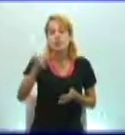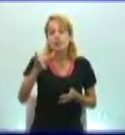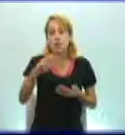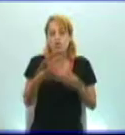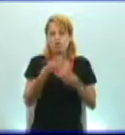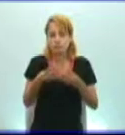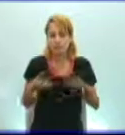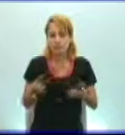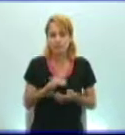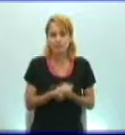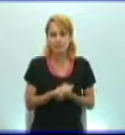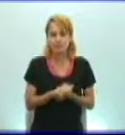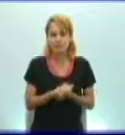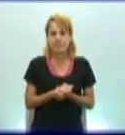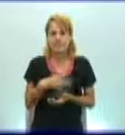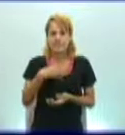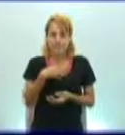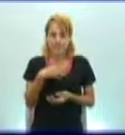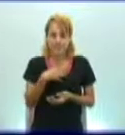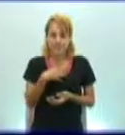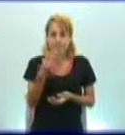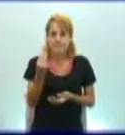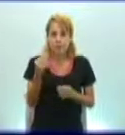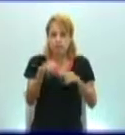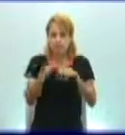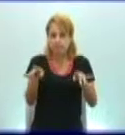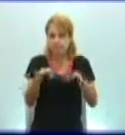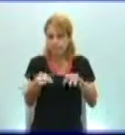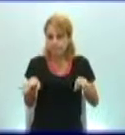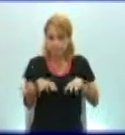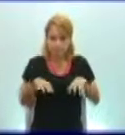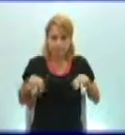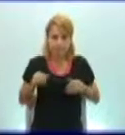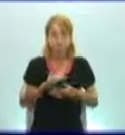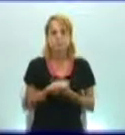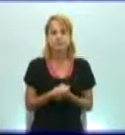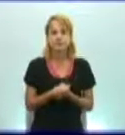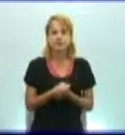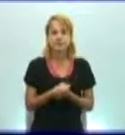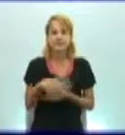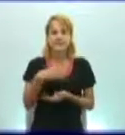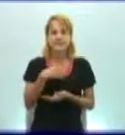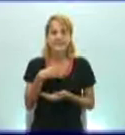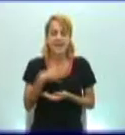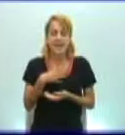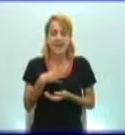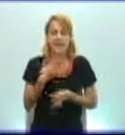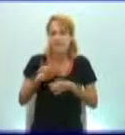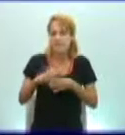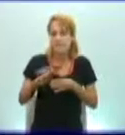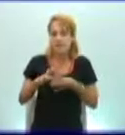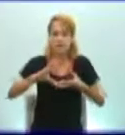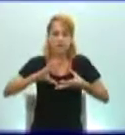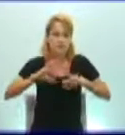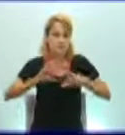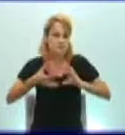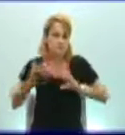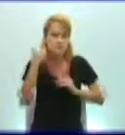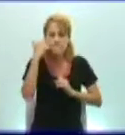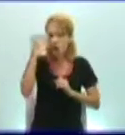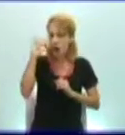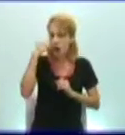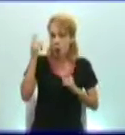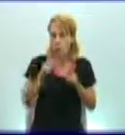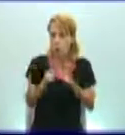todas numerosas ramificaciones que le permiten la absorción. Tienen diversas formas, colores y